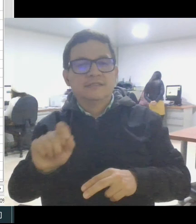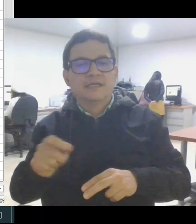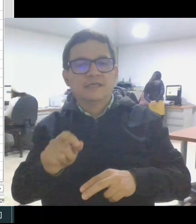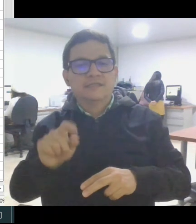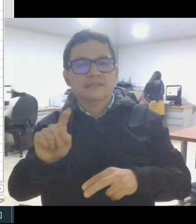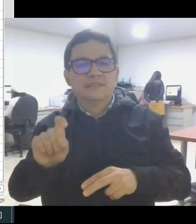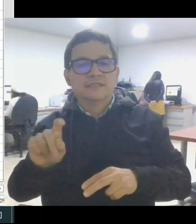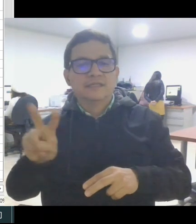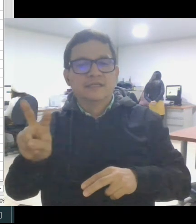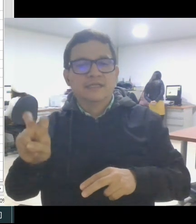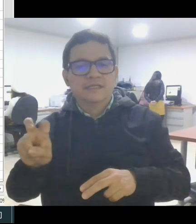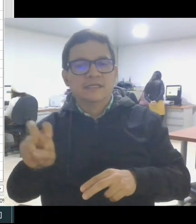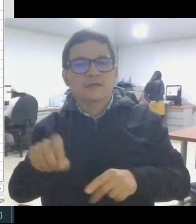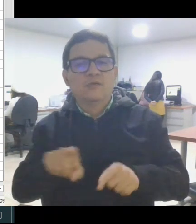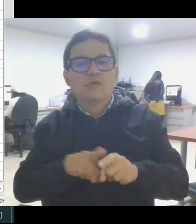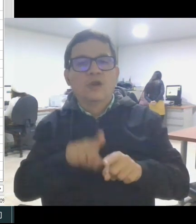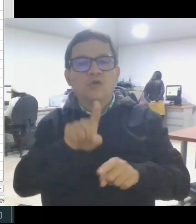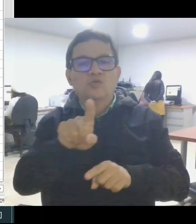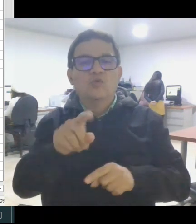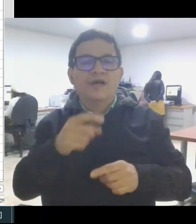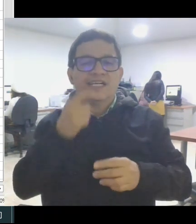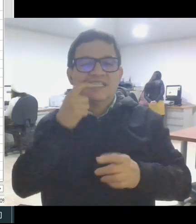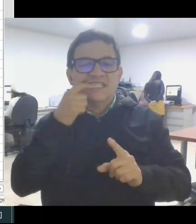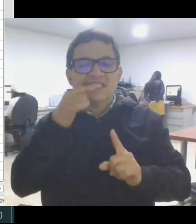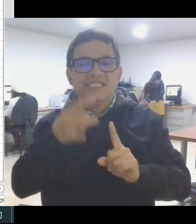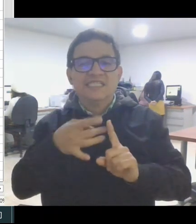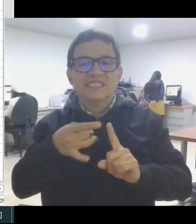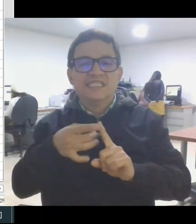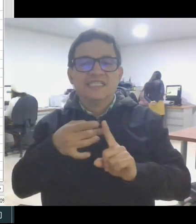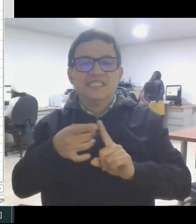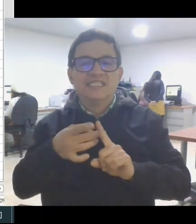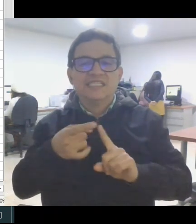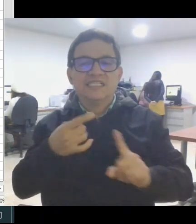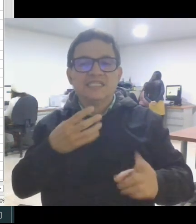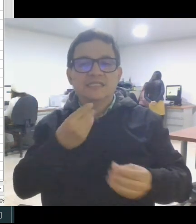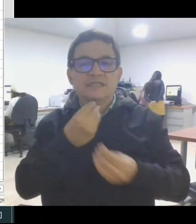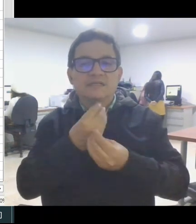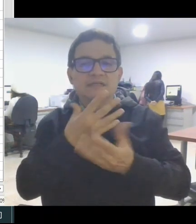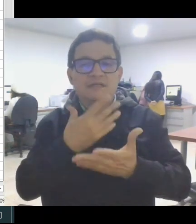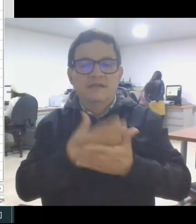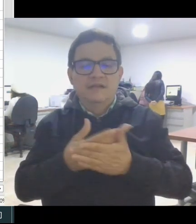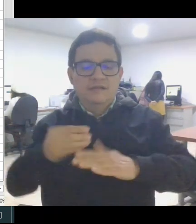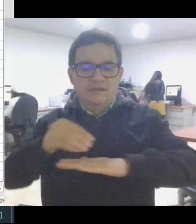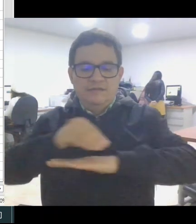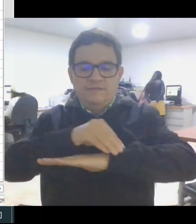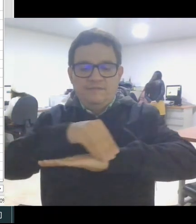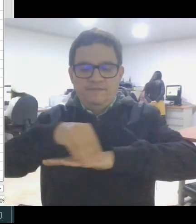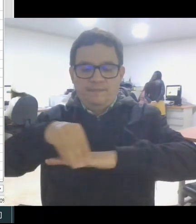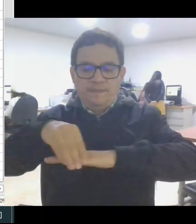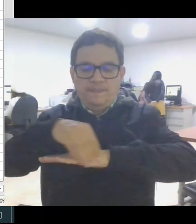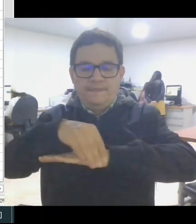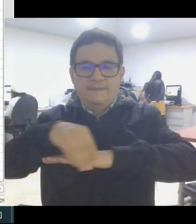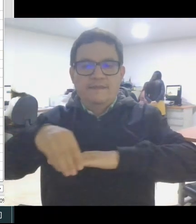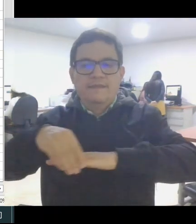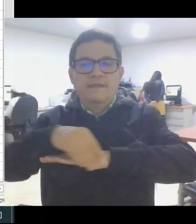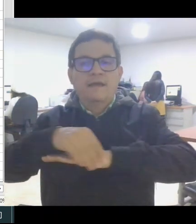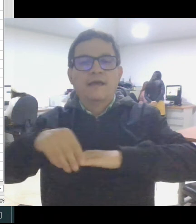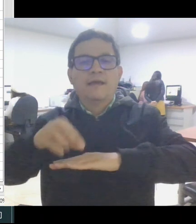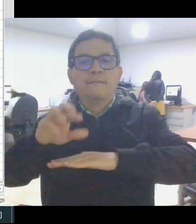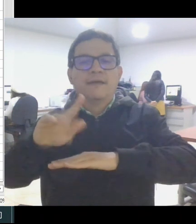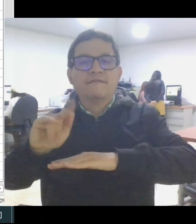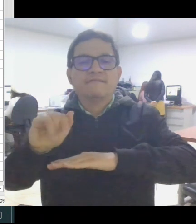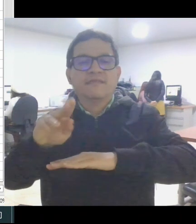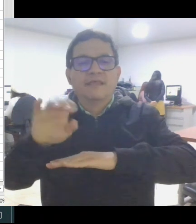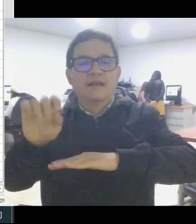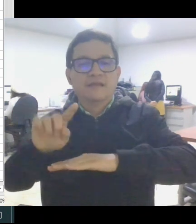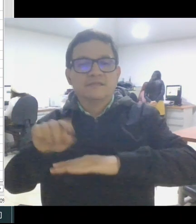116,67, que eso equivale para el acero estructural al carbón para perfiles.